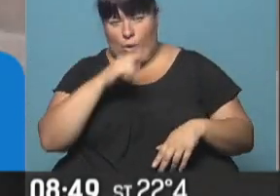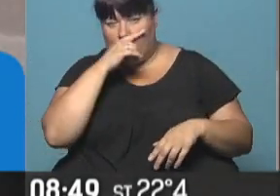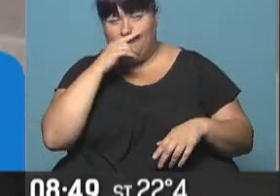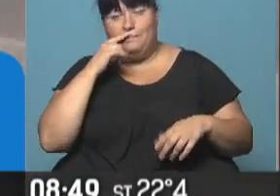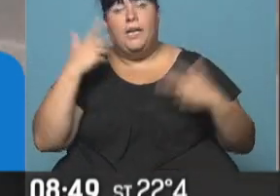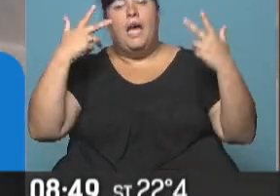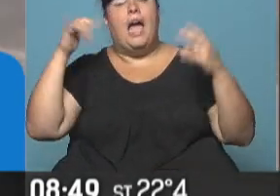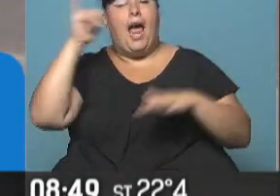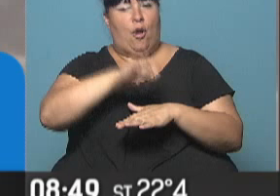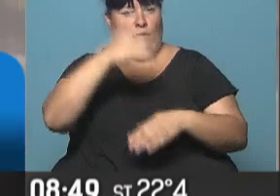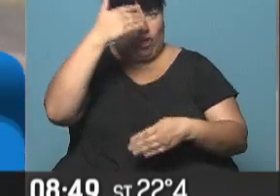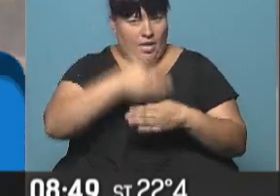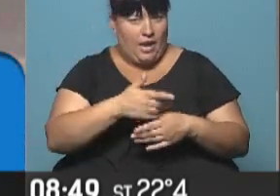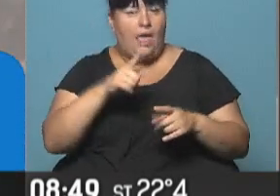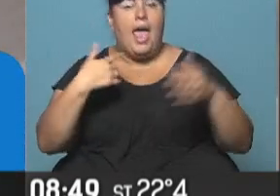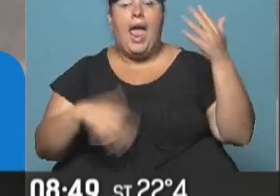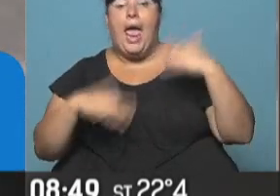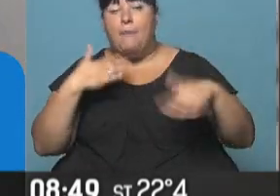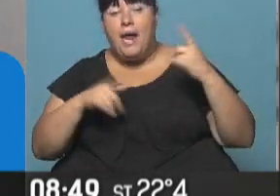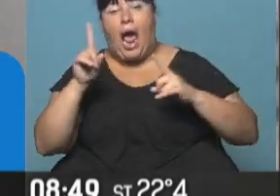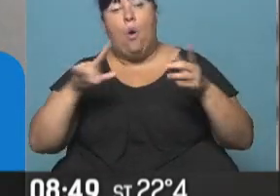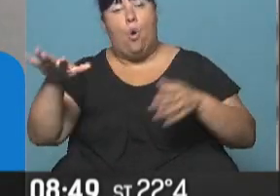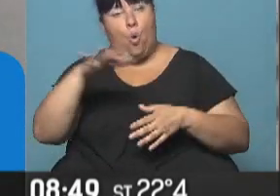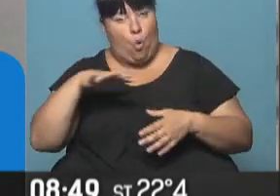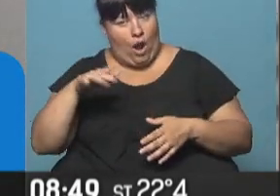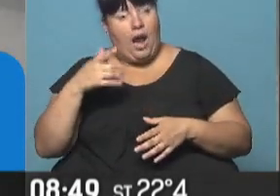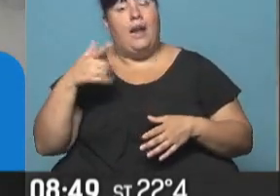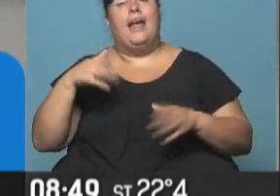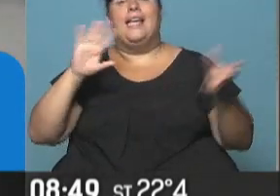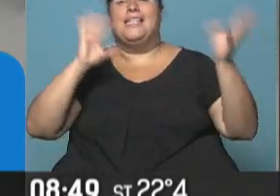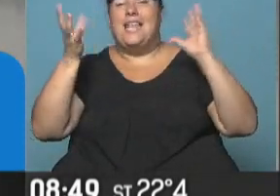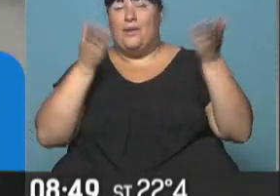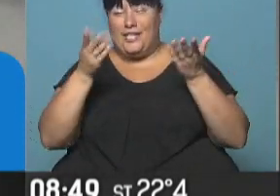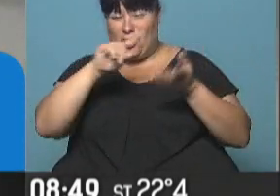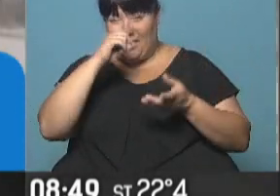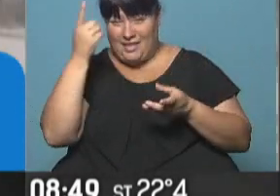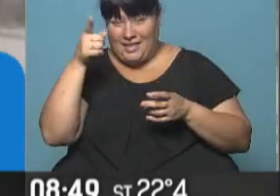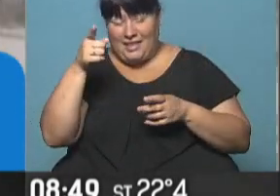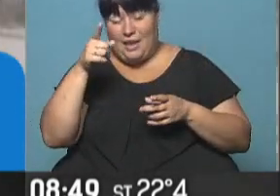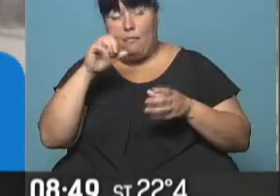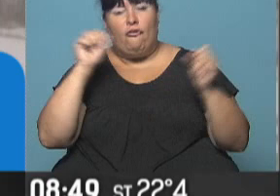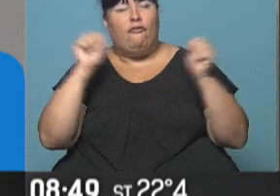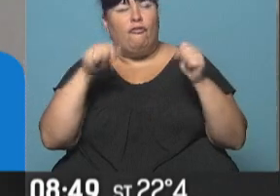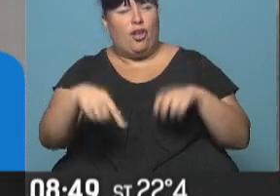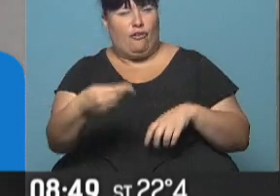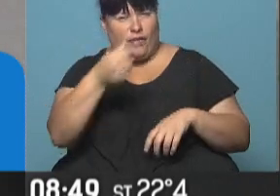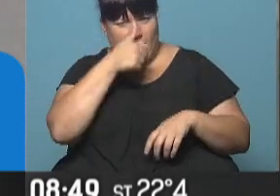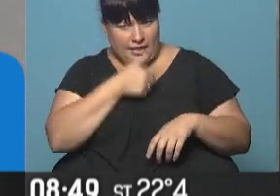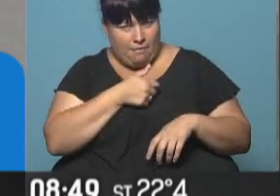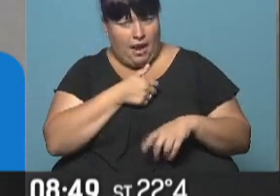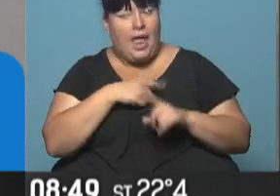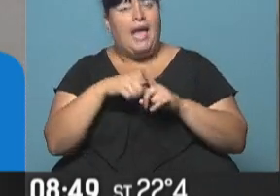cierre de aeropuertos y estado de emergencia en algunas ciudades. Los servicios meteorológicos pronostican frío extremo para este fin de semana,